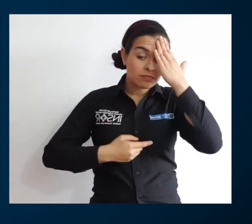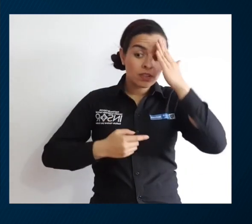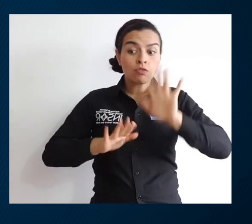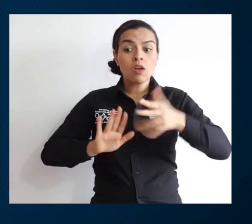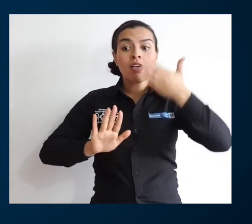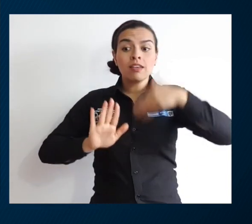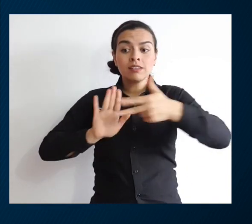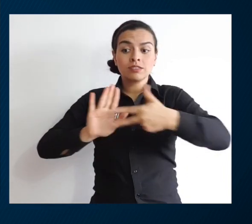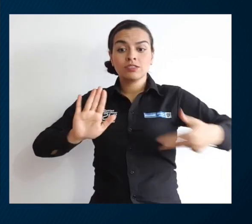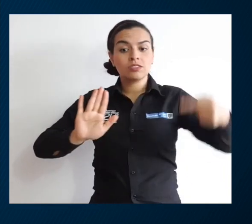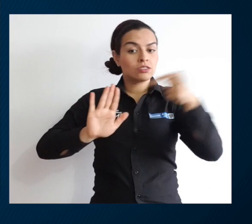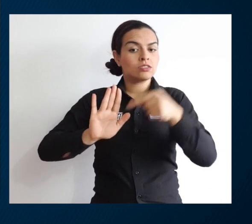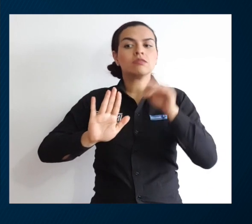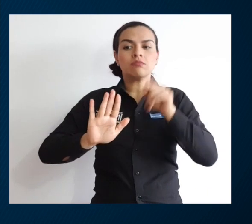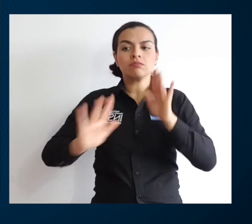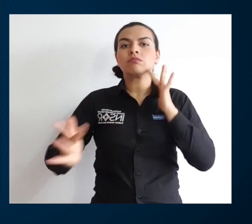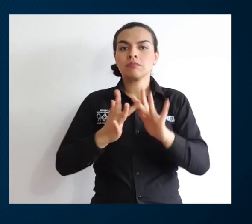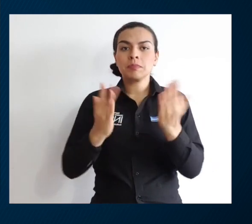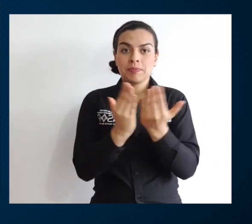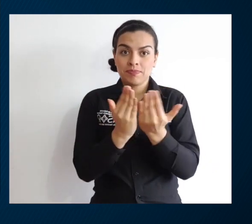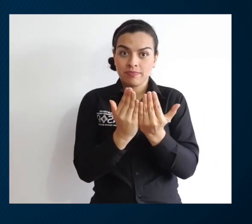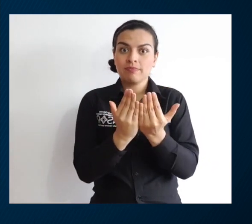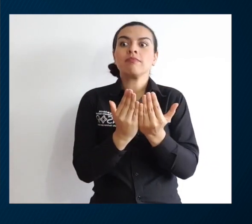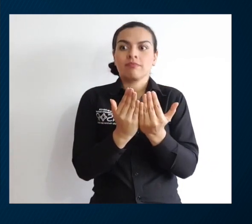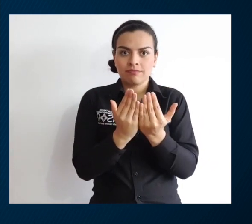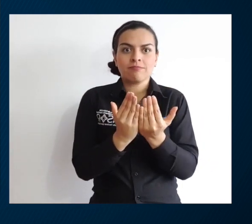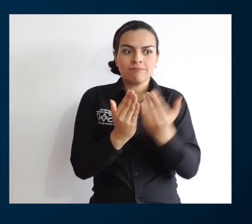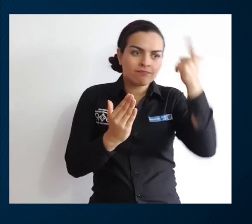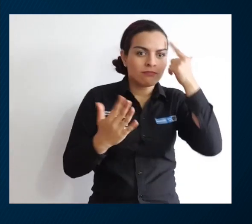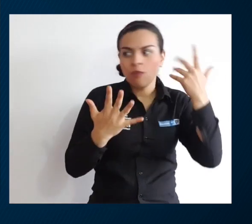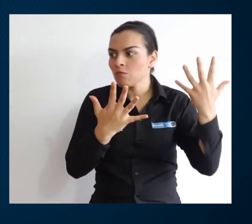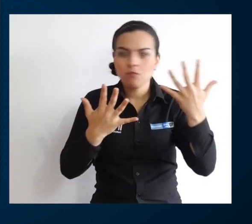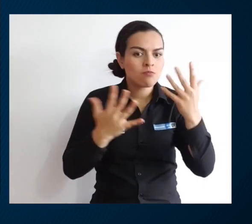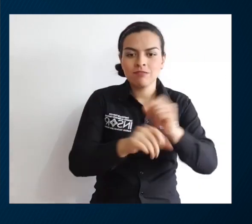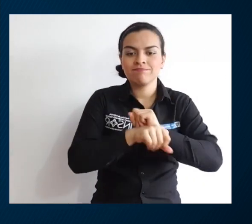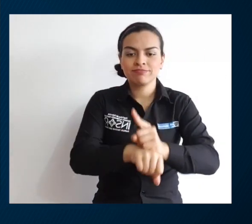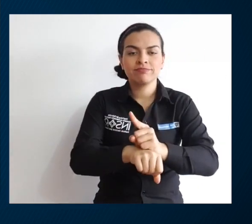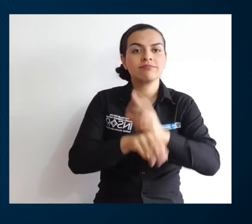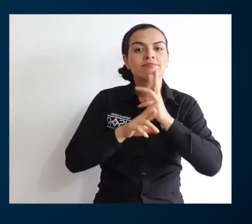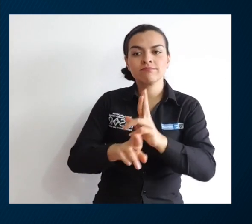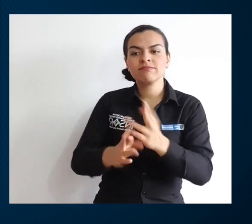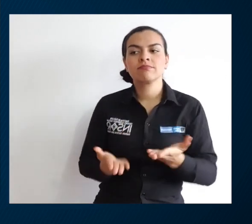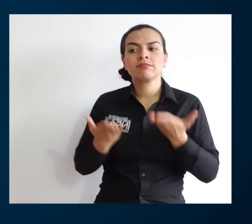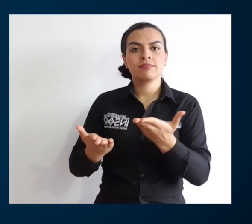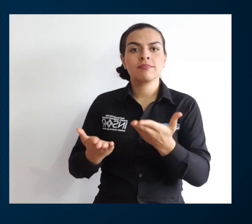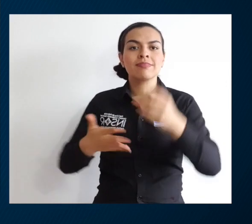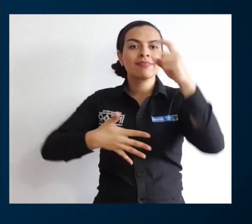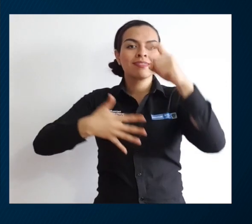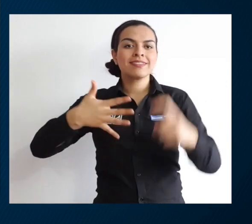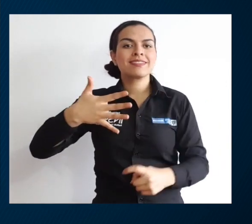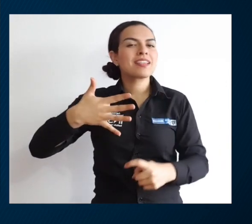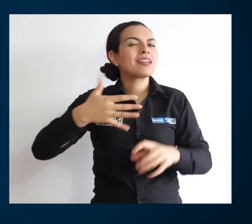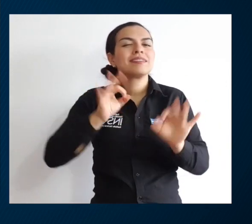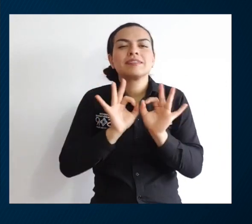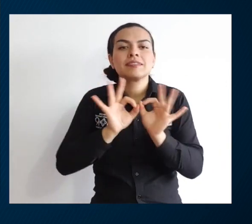era un reto que sabíamos que tenemos ahí, que no le corresponde de manera constitucional al sector de educación, pero que nos tocó buscar